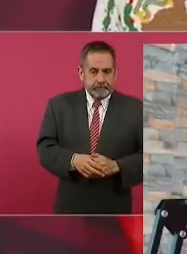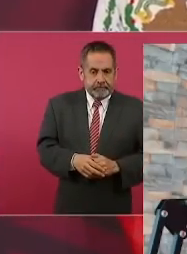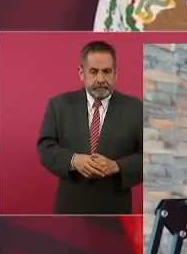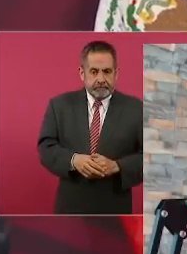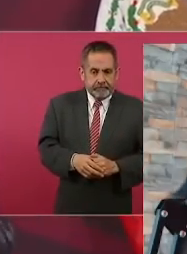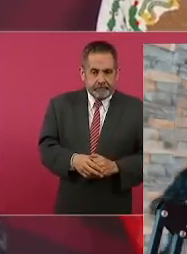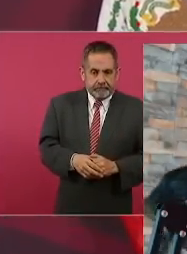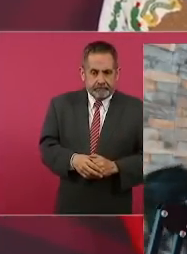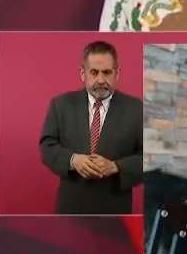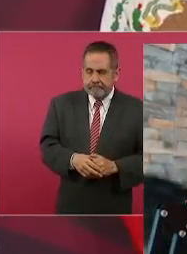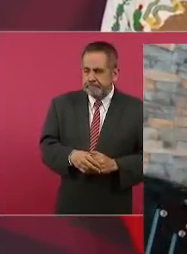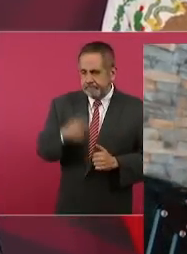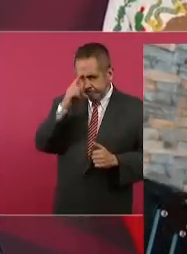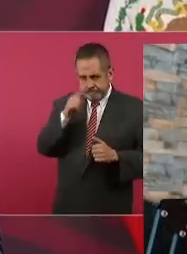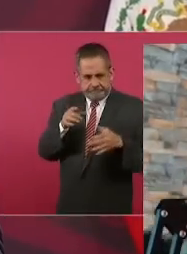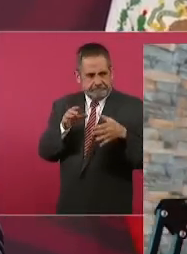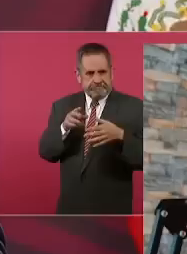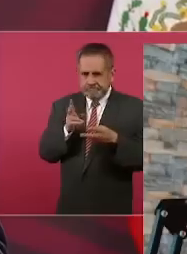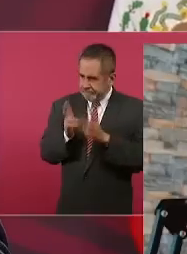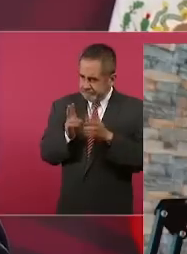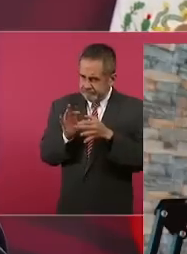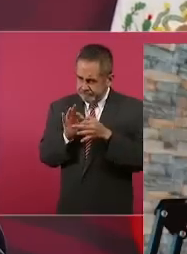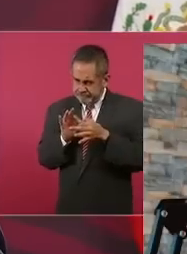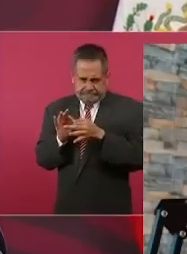mantener la unidad